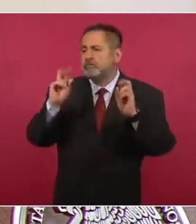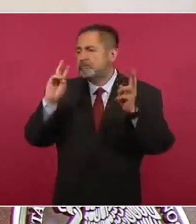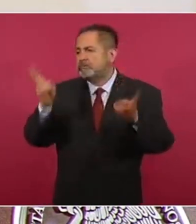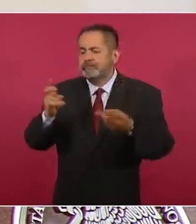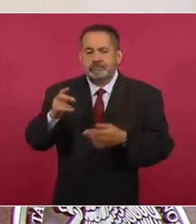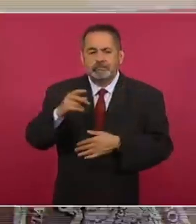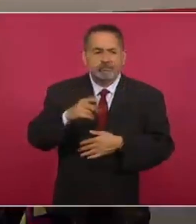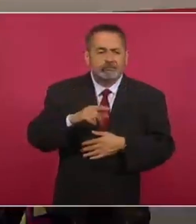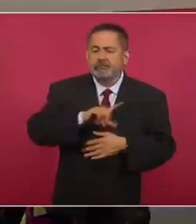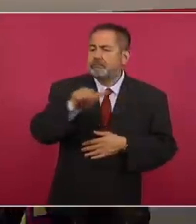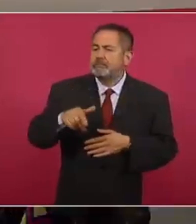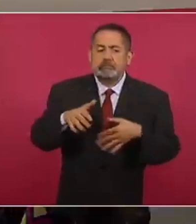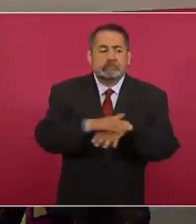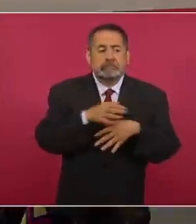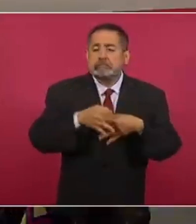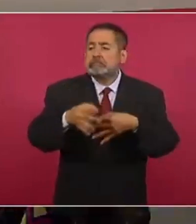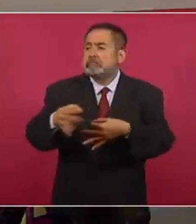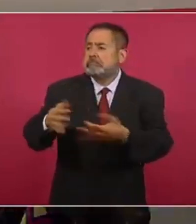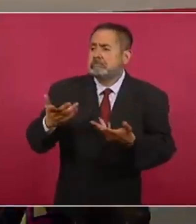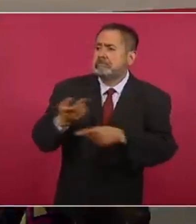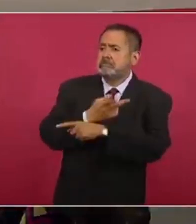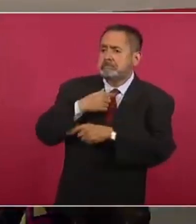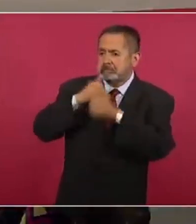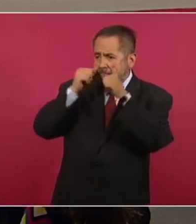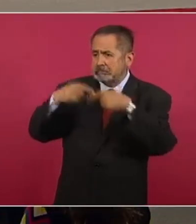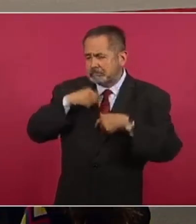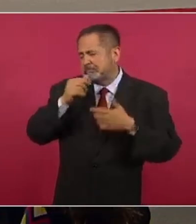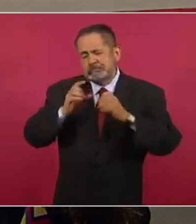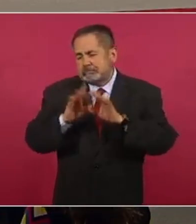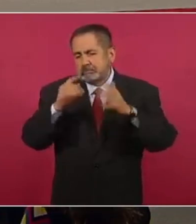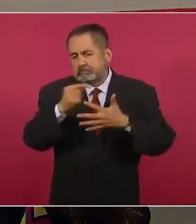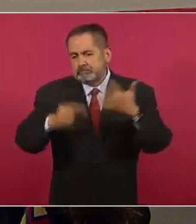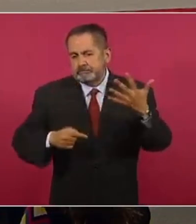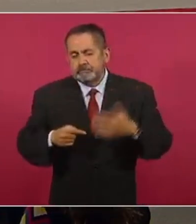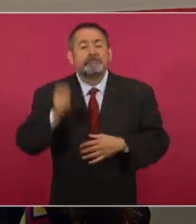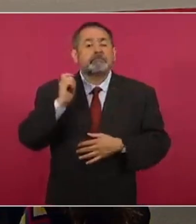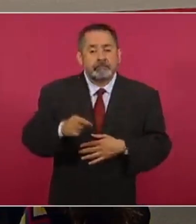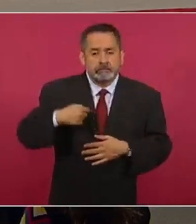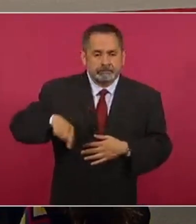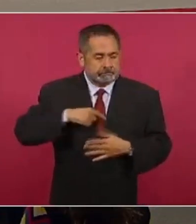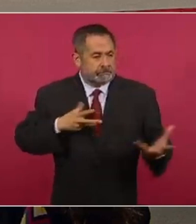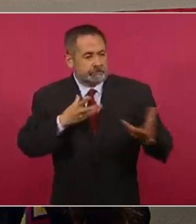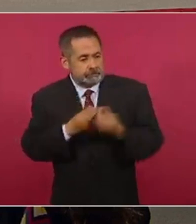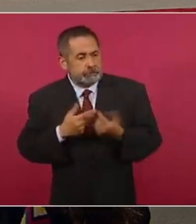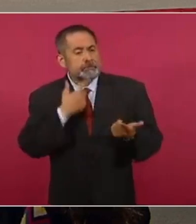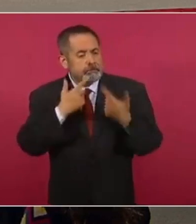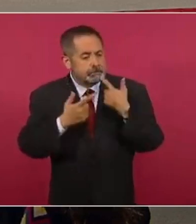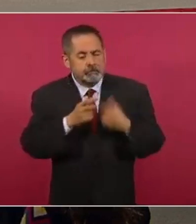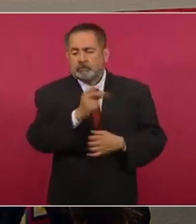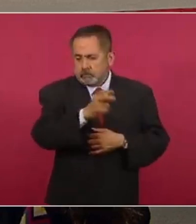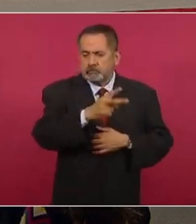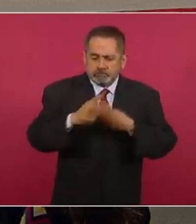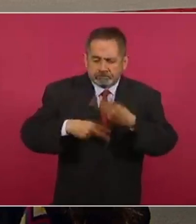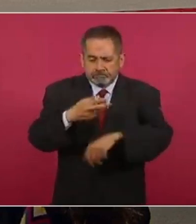un diferimiento de una consulta de un estudio o de una cirugía al final de cuentas se trata de que construyamos levantemos y